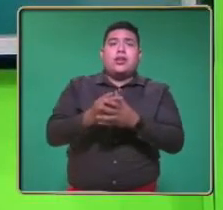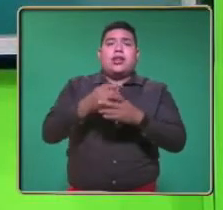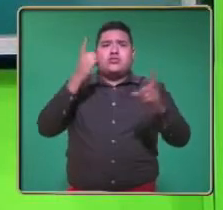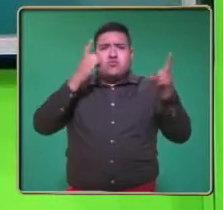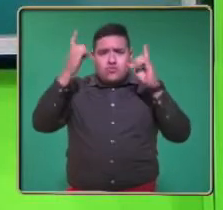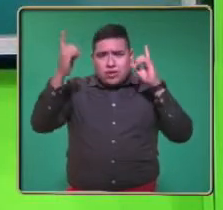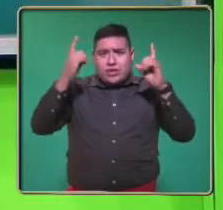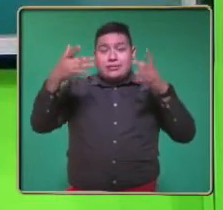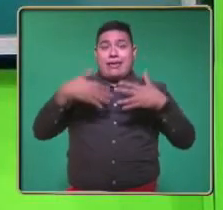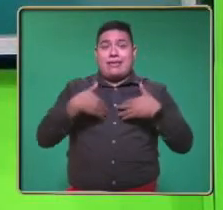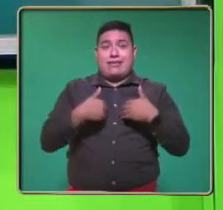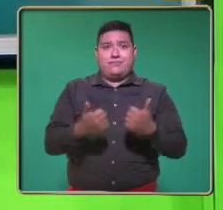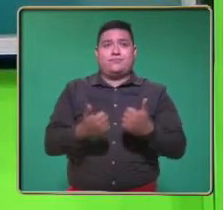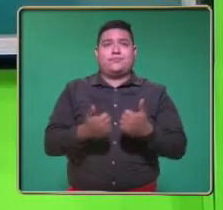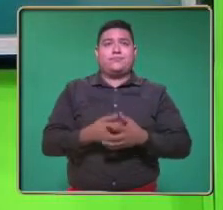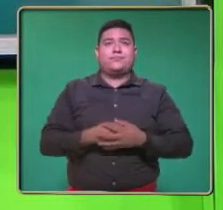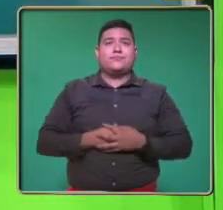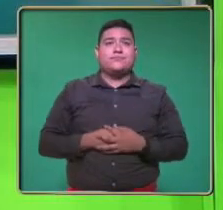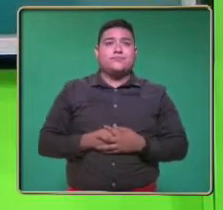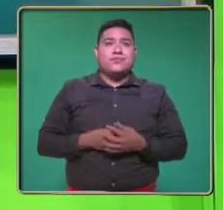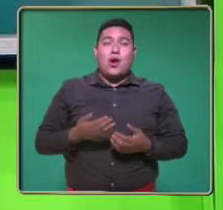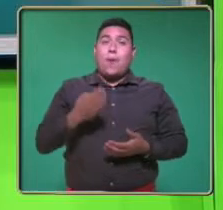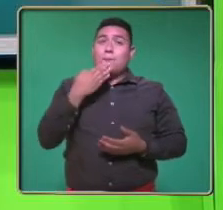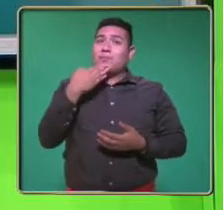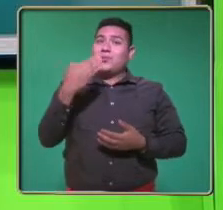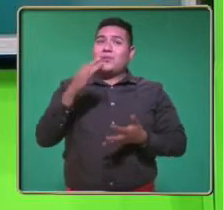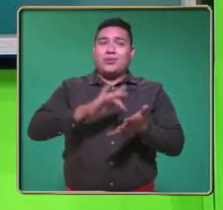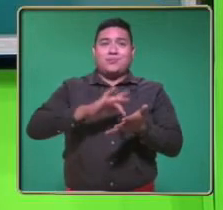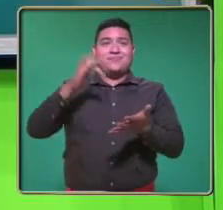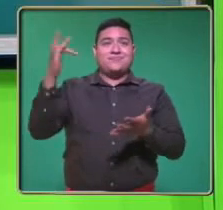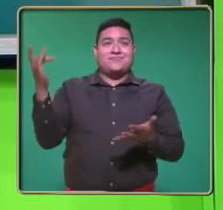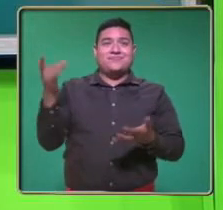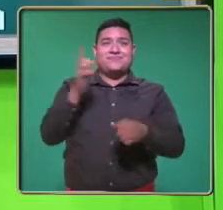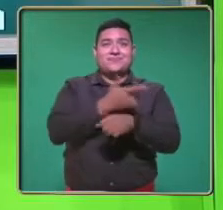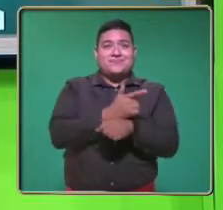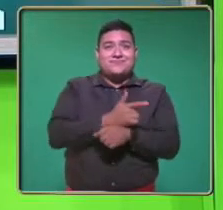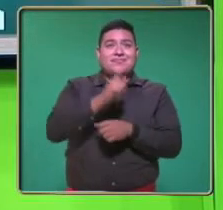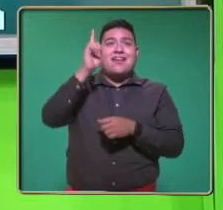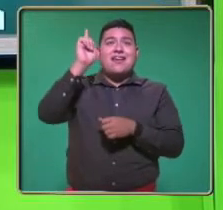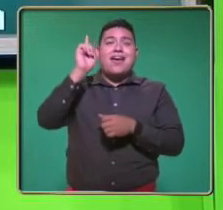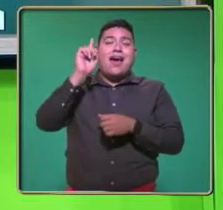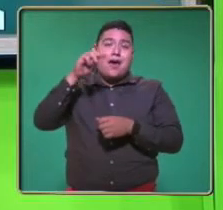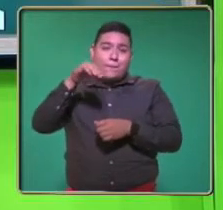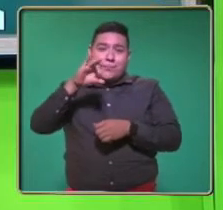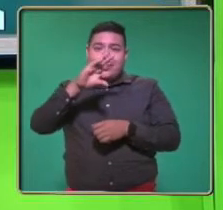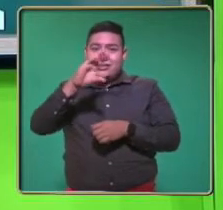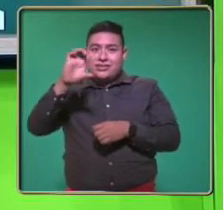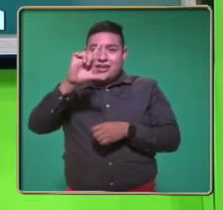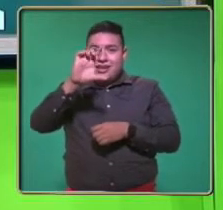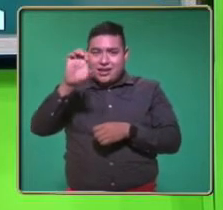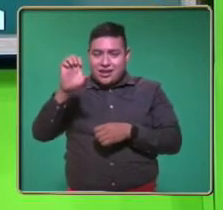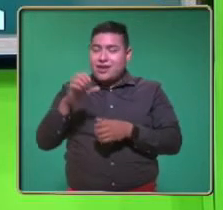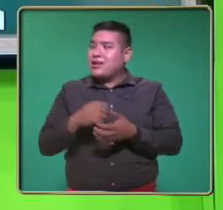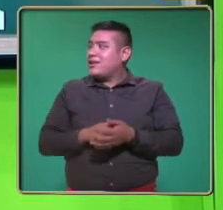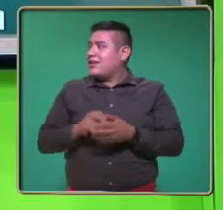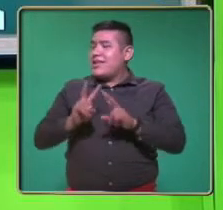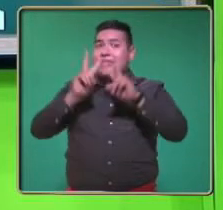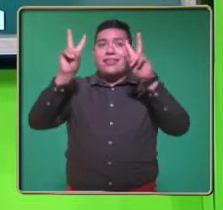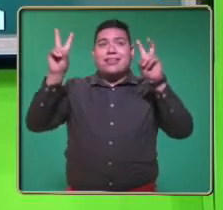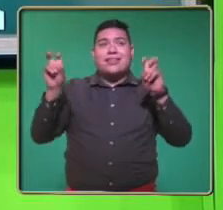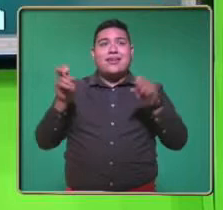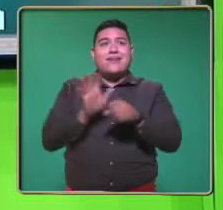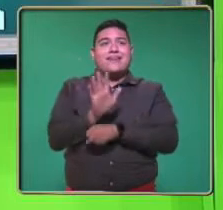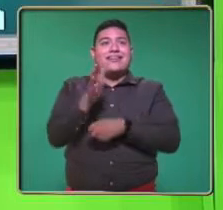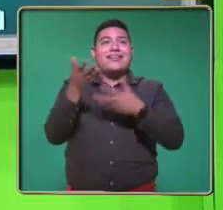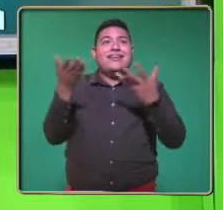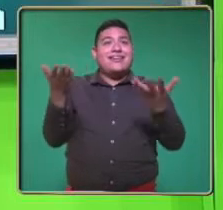poquito sus dudas. Muy bien, muchísimas gracias, licenciada Michelle. Y bueno, ¿qué tema vamos a ver?